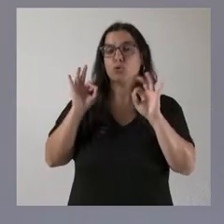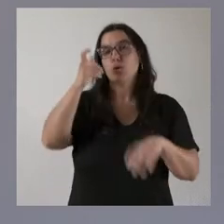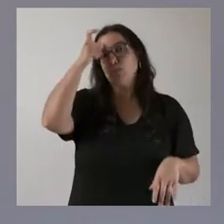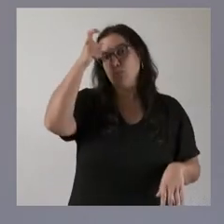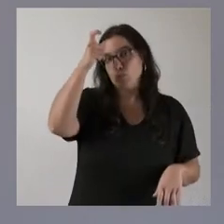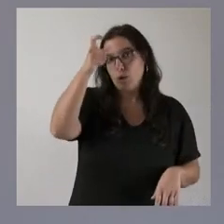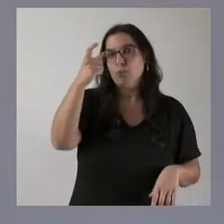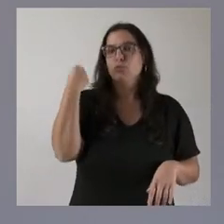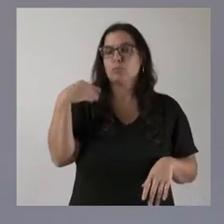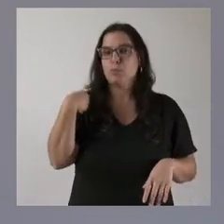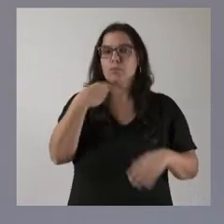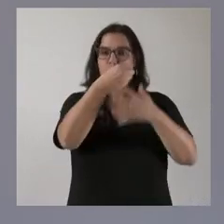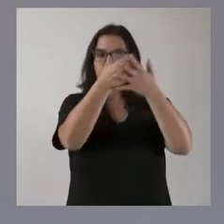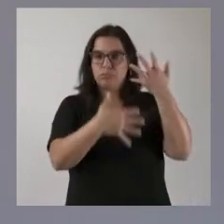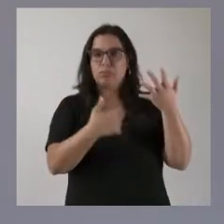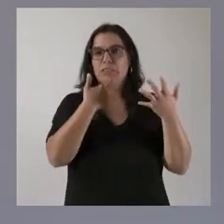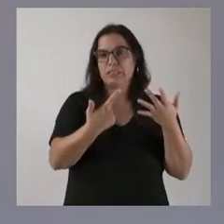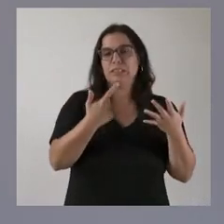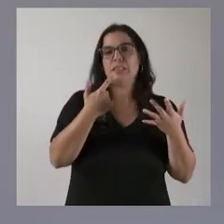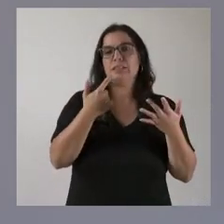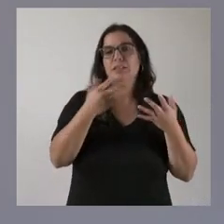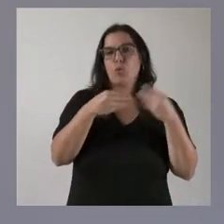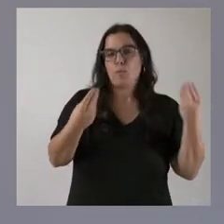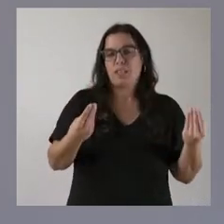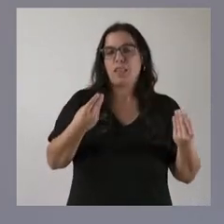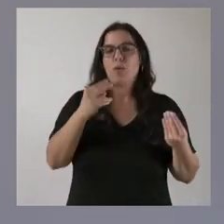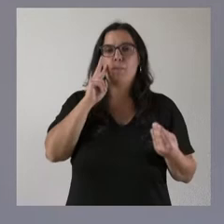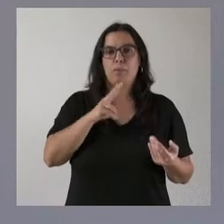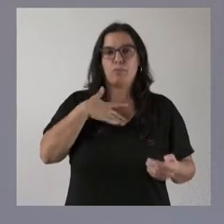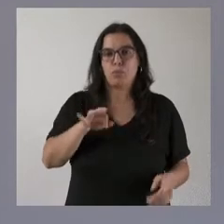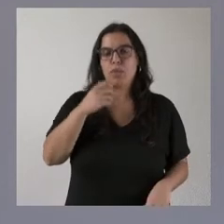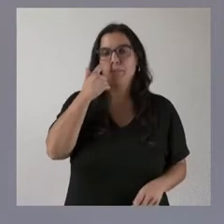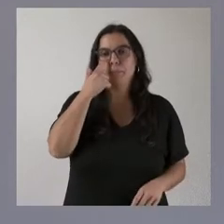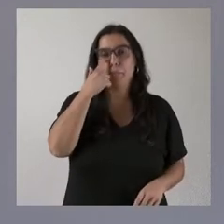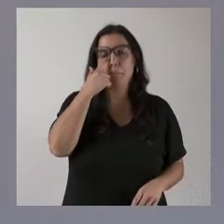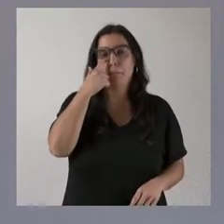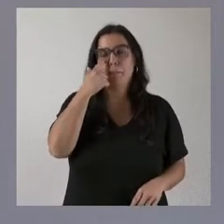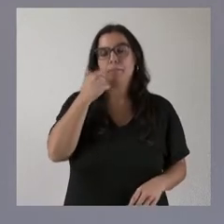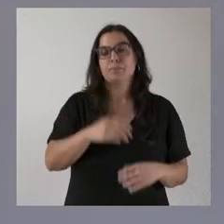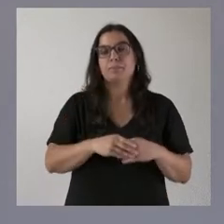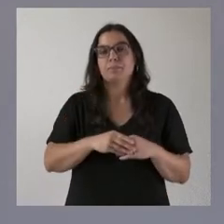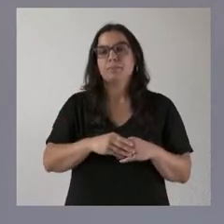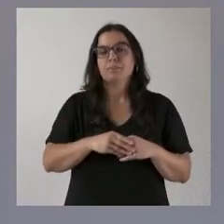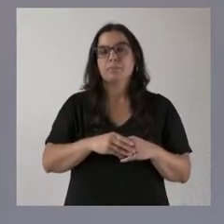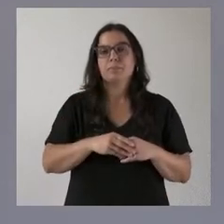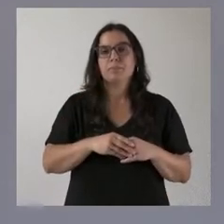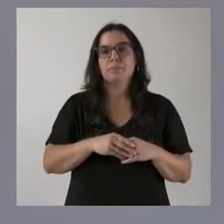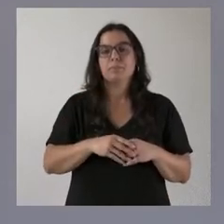que tienen ustedes la documentación hay disponible y así mismo